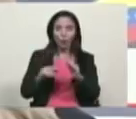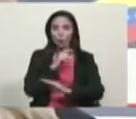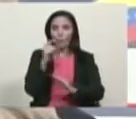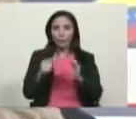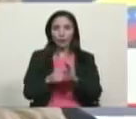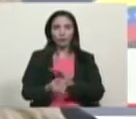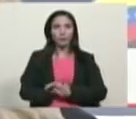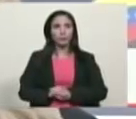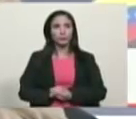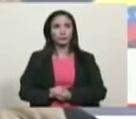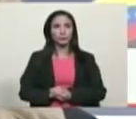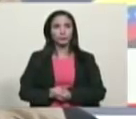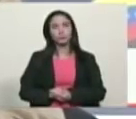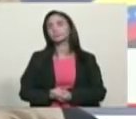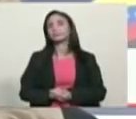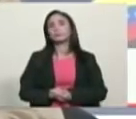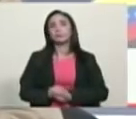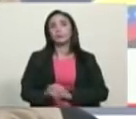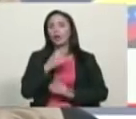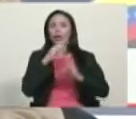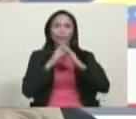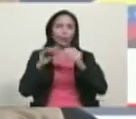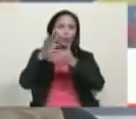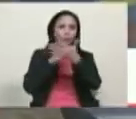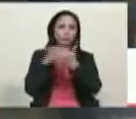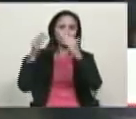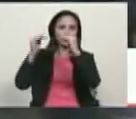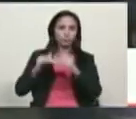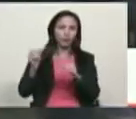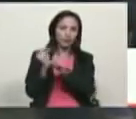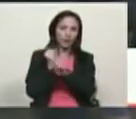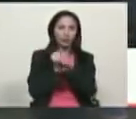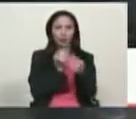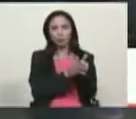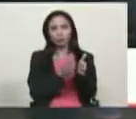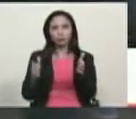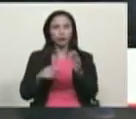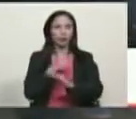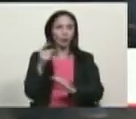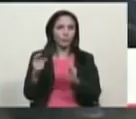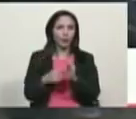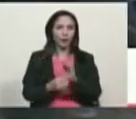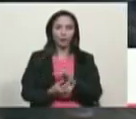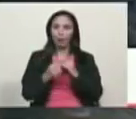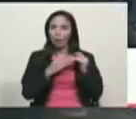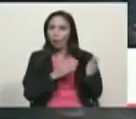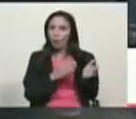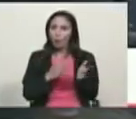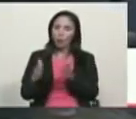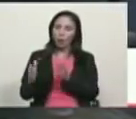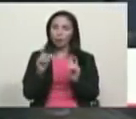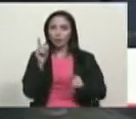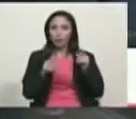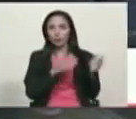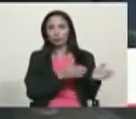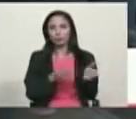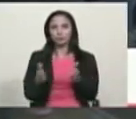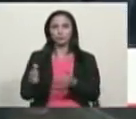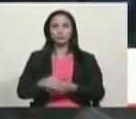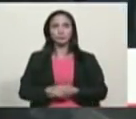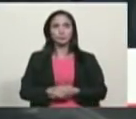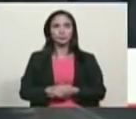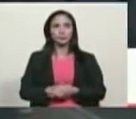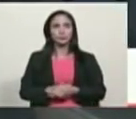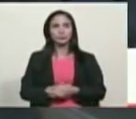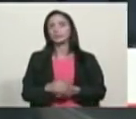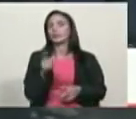Yo me imagino que todos los que estamos aquí tenemos una agenda diaria de trabajo, unos más organizados que otros. Algunos